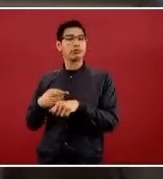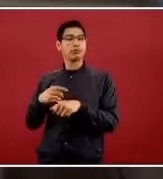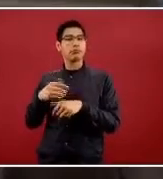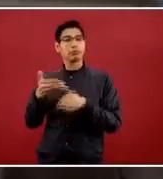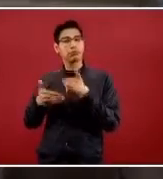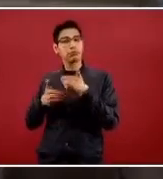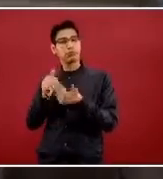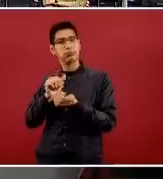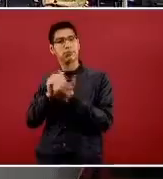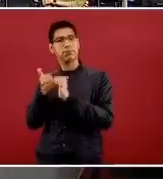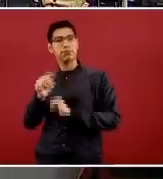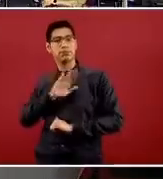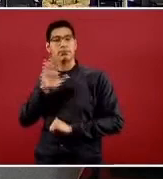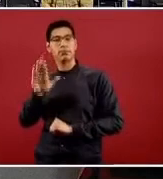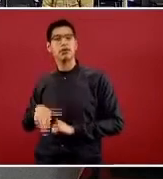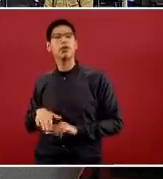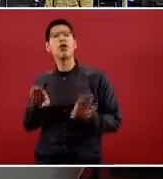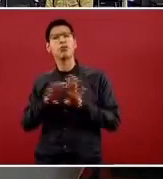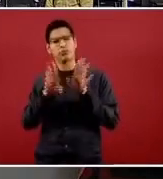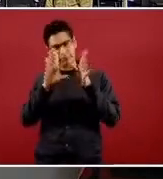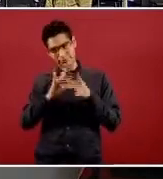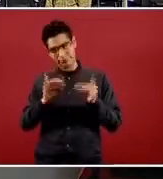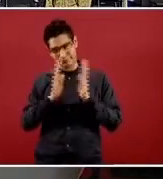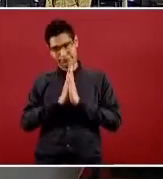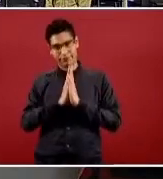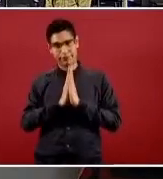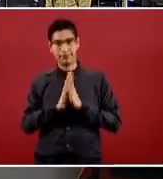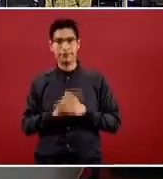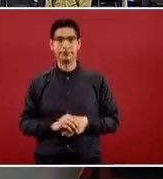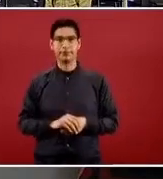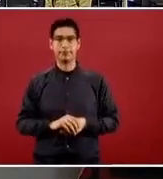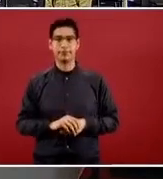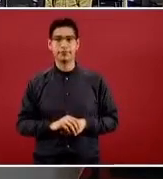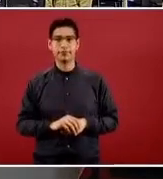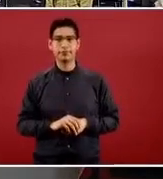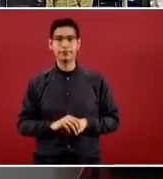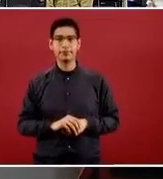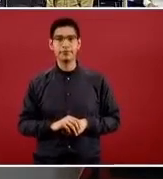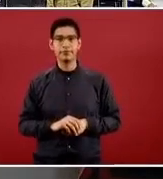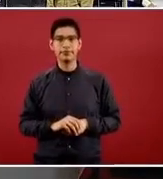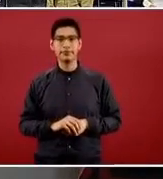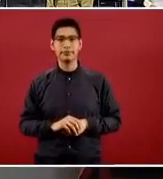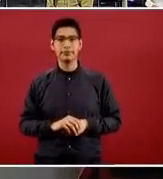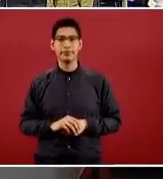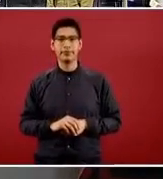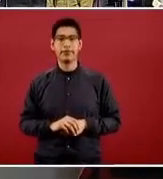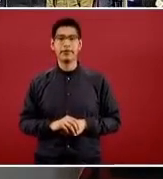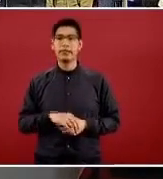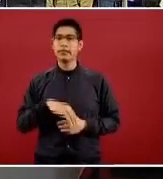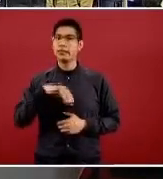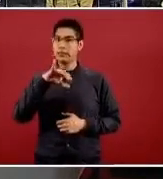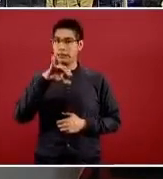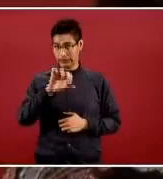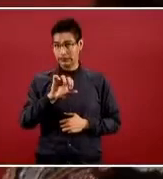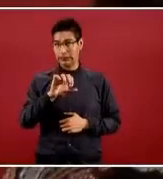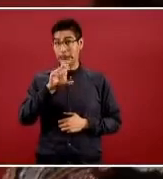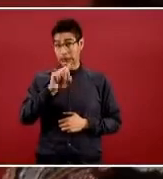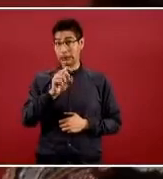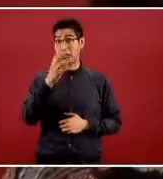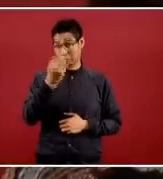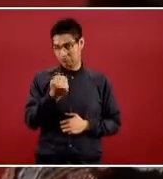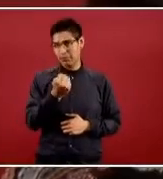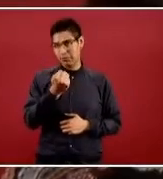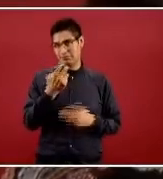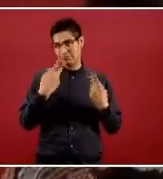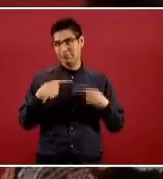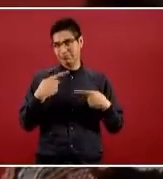deber. Sí, si rápidamente y con mucha puntualidad. Seguimos con los 39 casos que tiene el Instituto Mexicano del Seguro Social. De estos